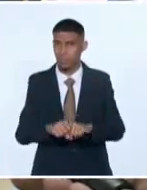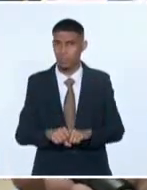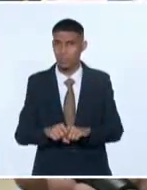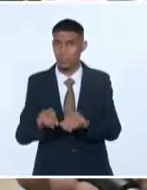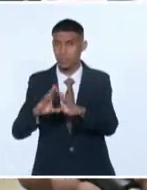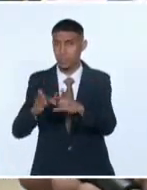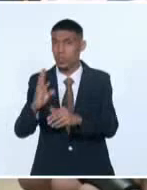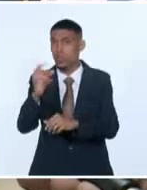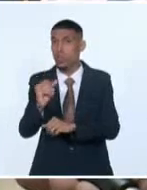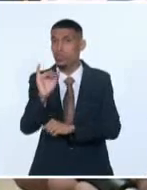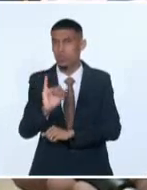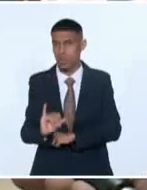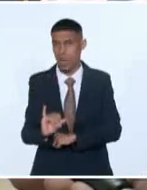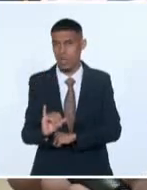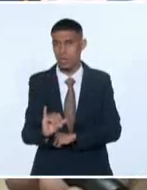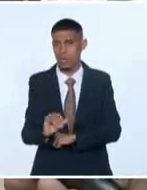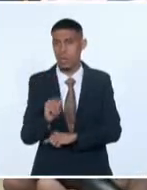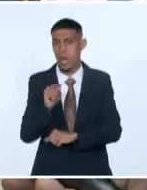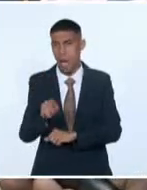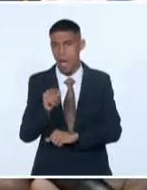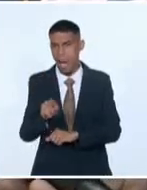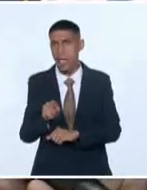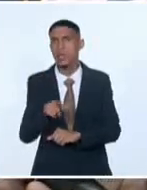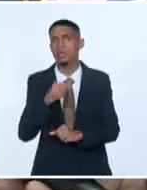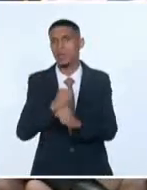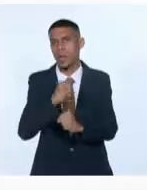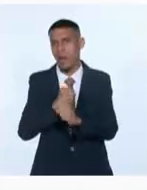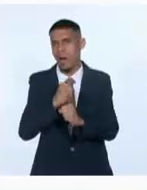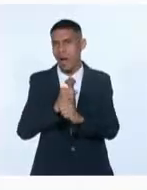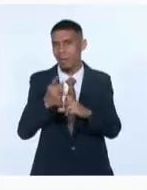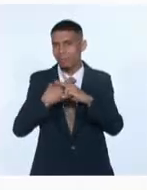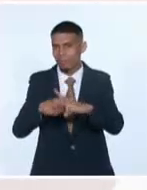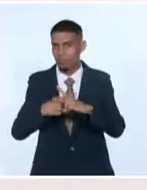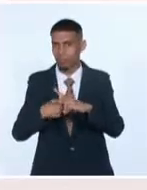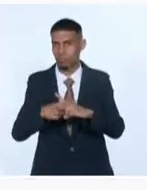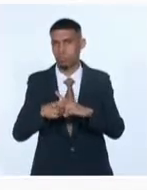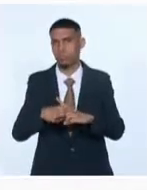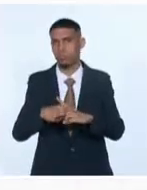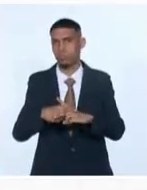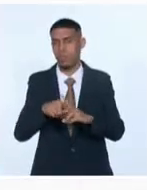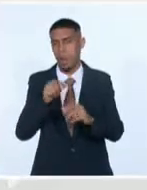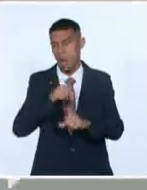de la termoeléctrica de Rentel, la unidad número 5 de la termoeléctrica de Dutura. Estamos trabajando en esas dos unidades.